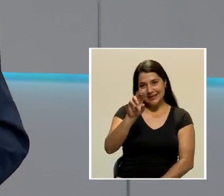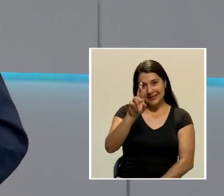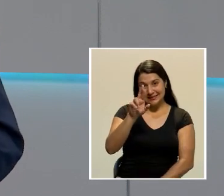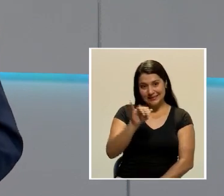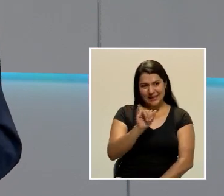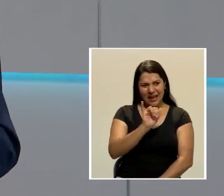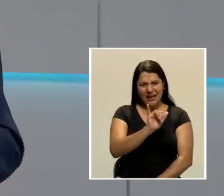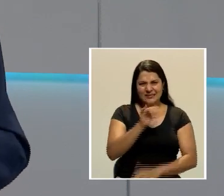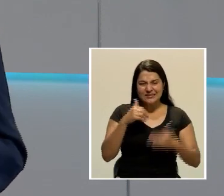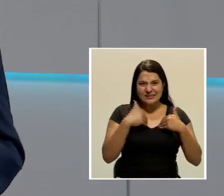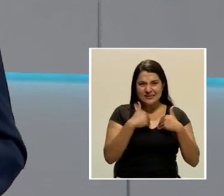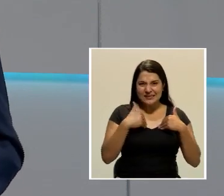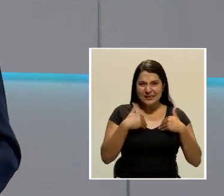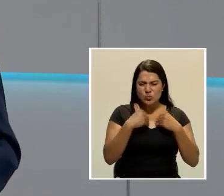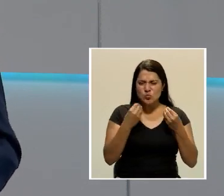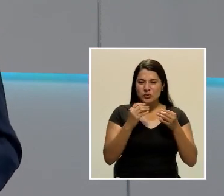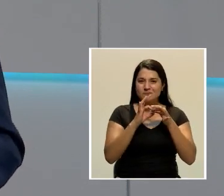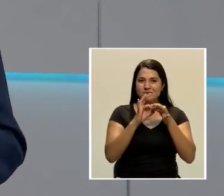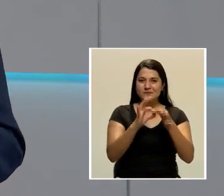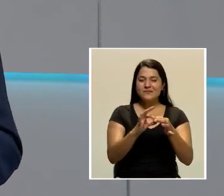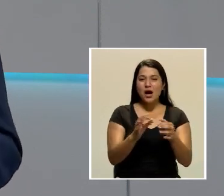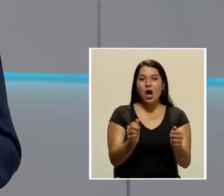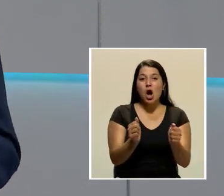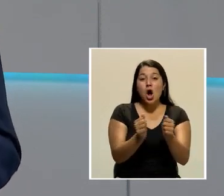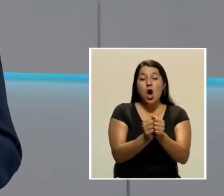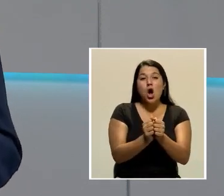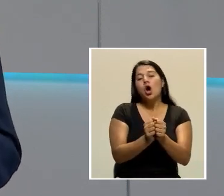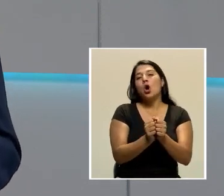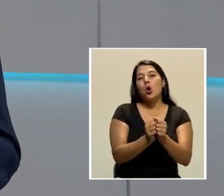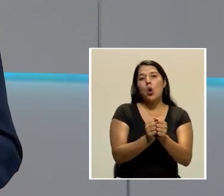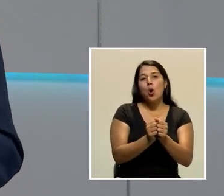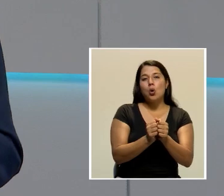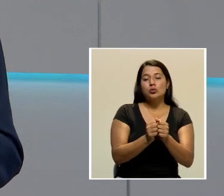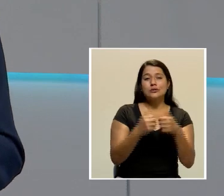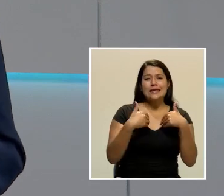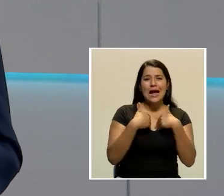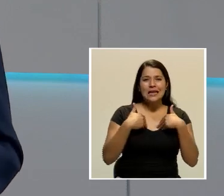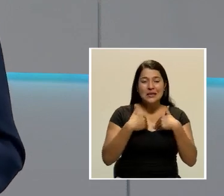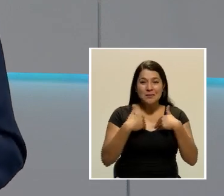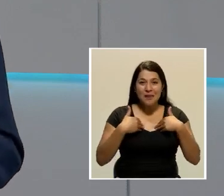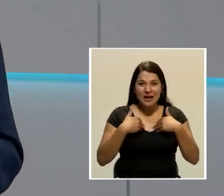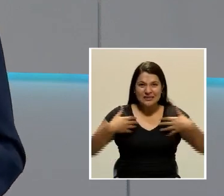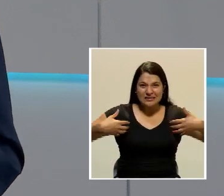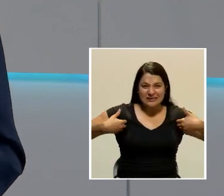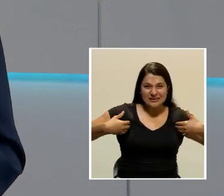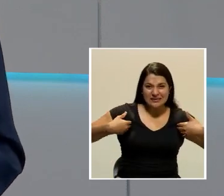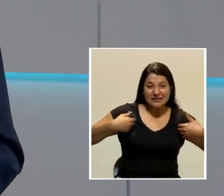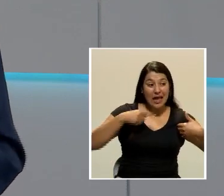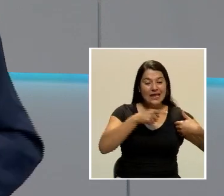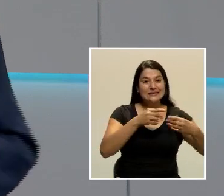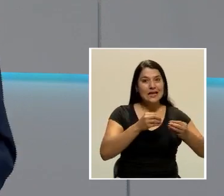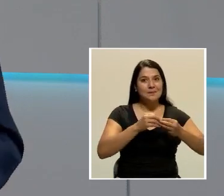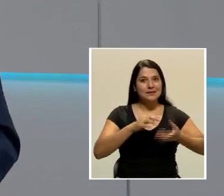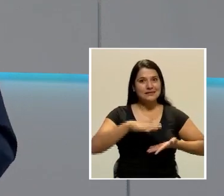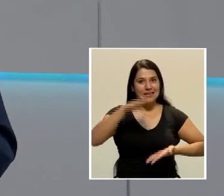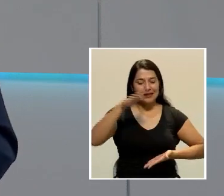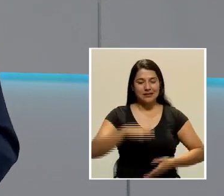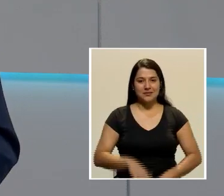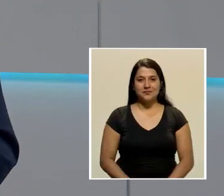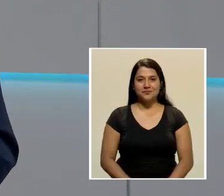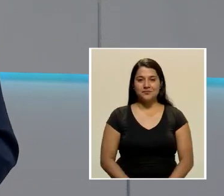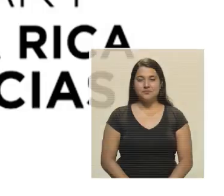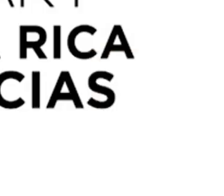agenda noticiosa tan intensa. Vamos a ver nuestra sección Animales en Libertad. Esta noche le